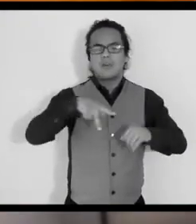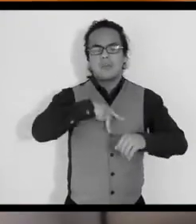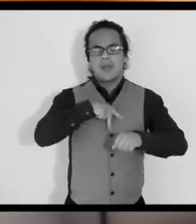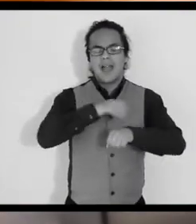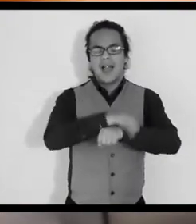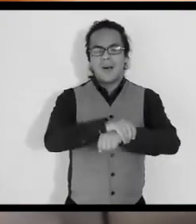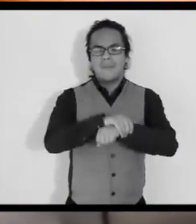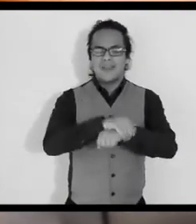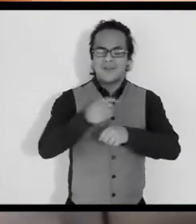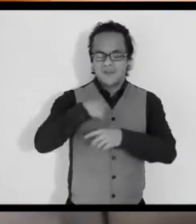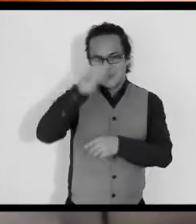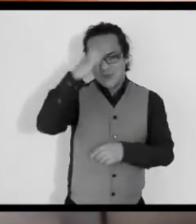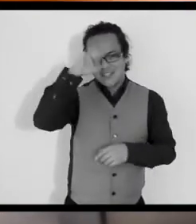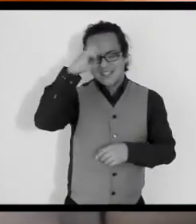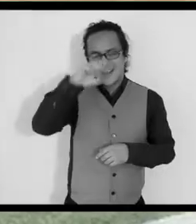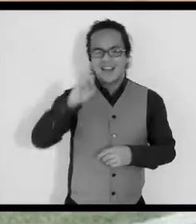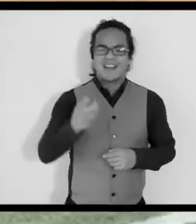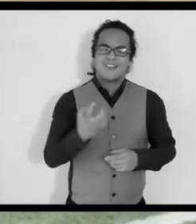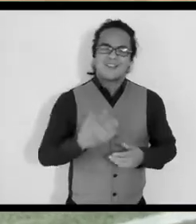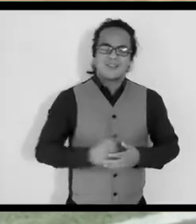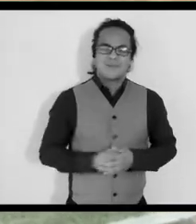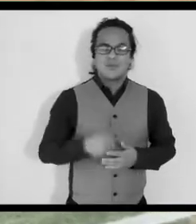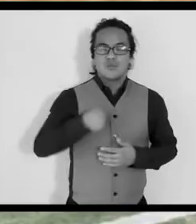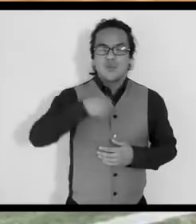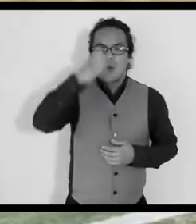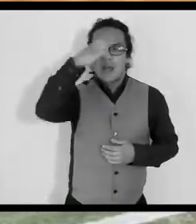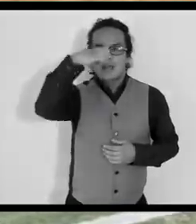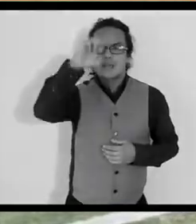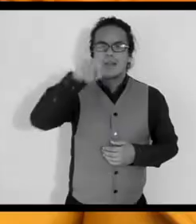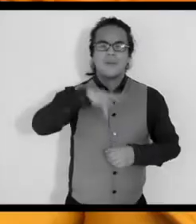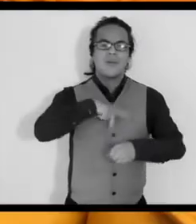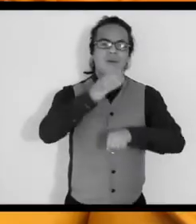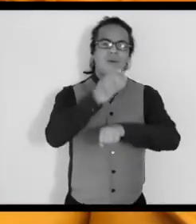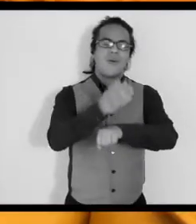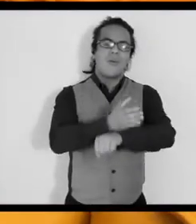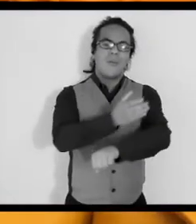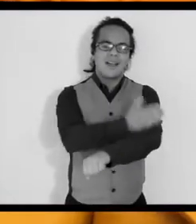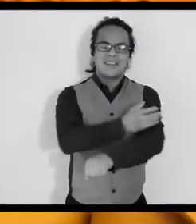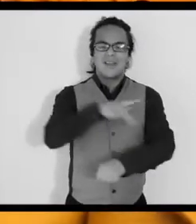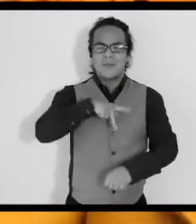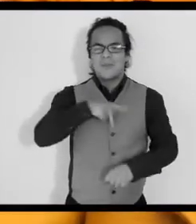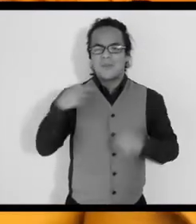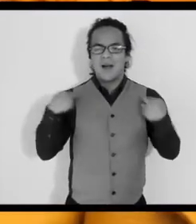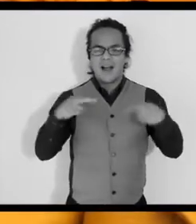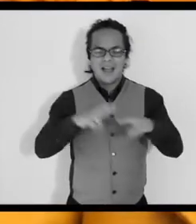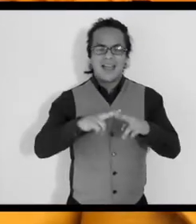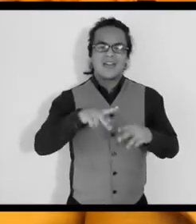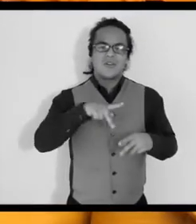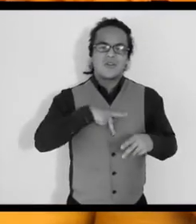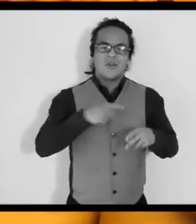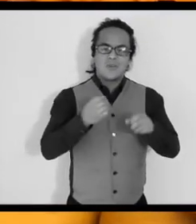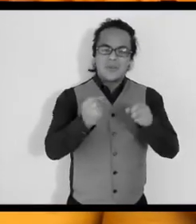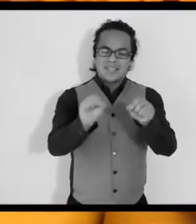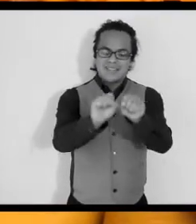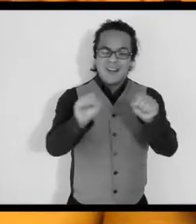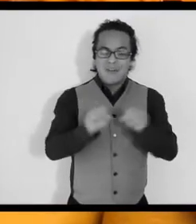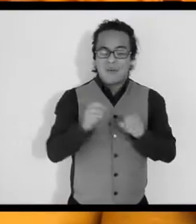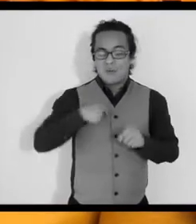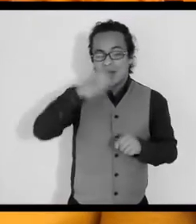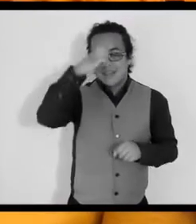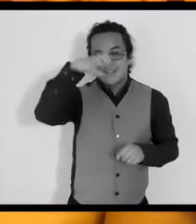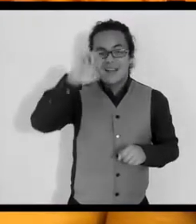ellas. Entra a ver a mis amigos y a entrenar tenis. Extraño mucho a mis compañeros, a